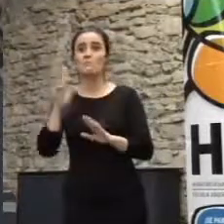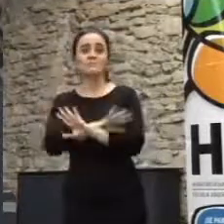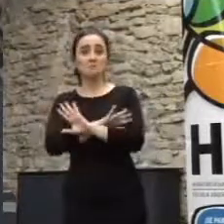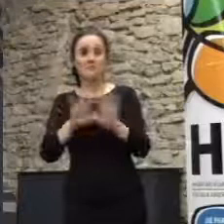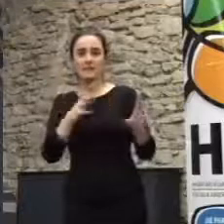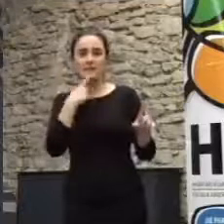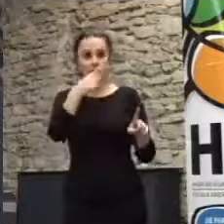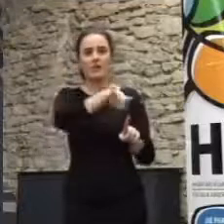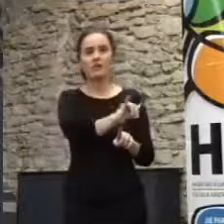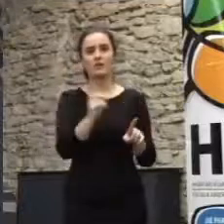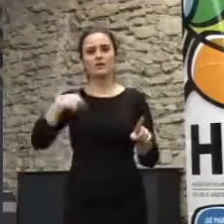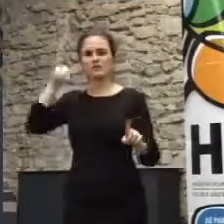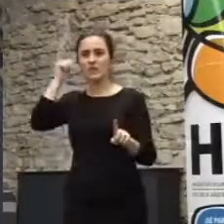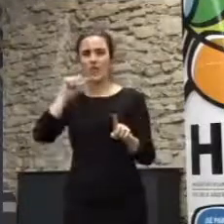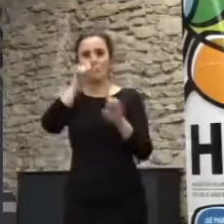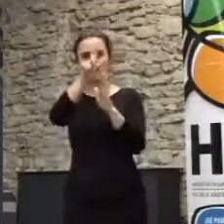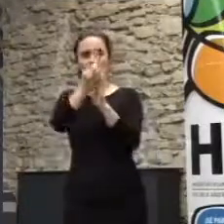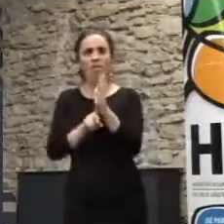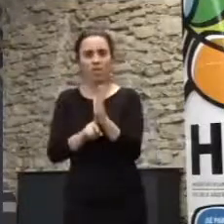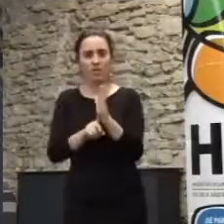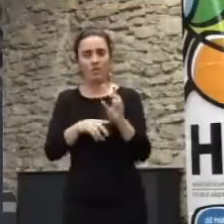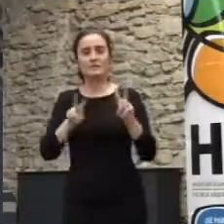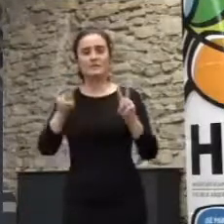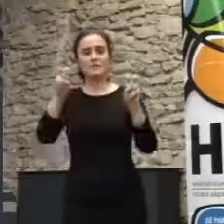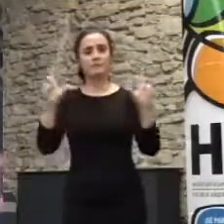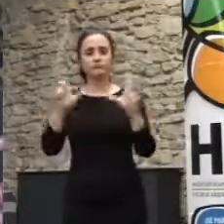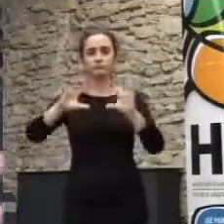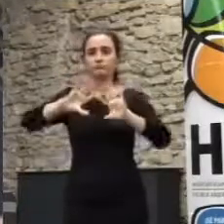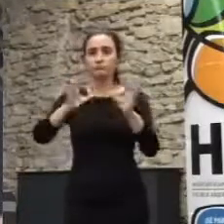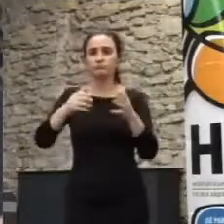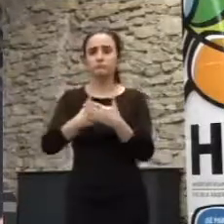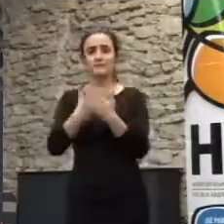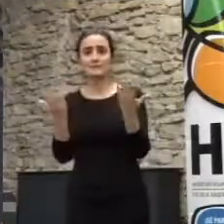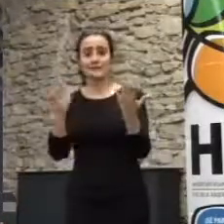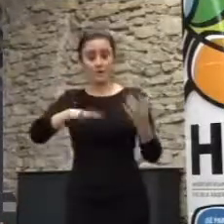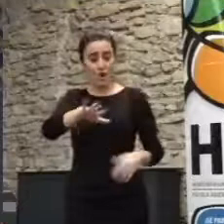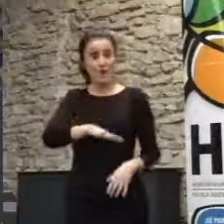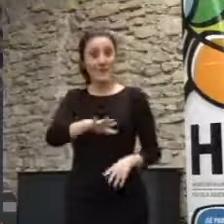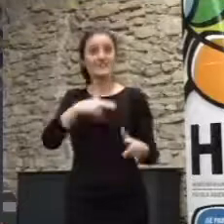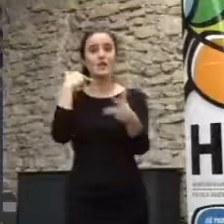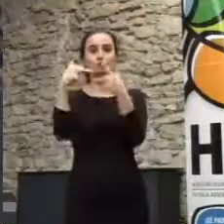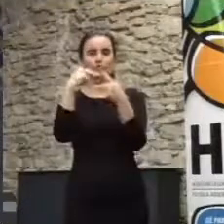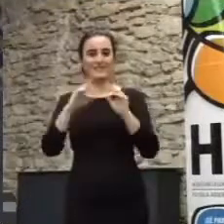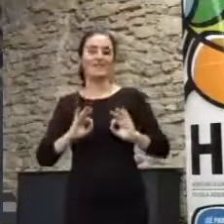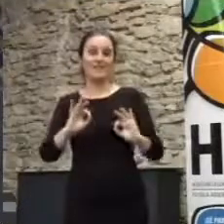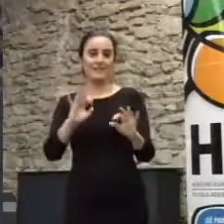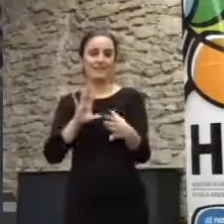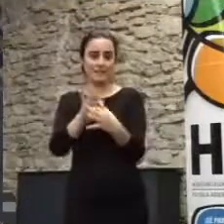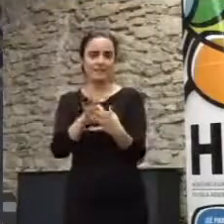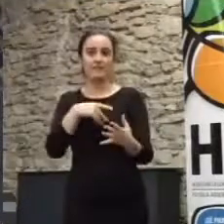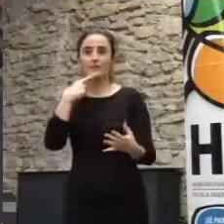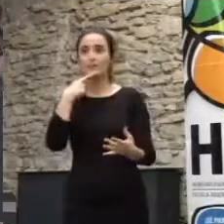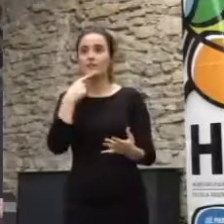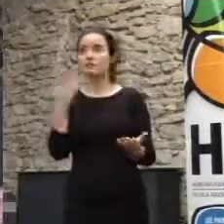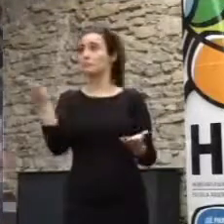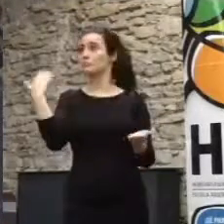ese sentido, en Álava estábamos a la cola en cuestión de medios de comunicación locales en euskera. No existía ninguno desde que